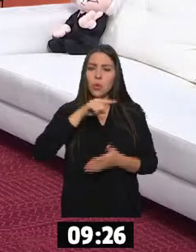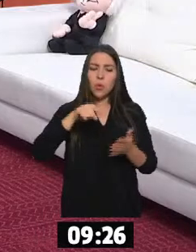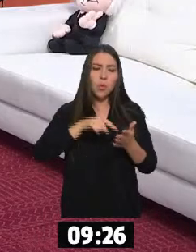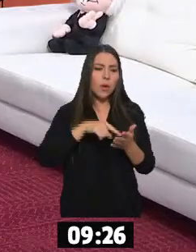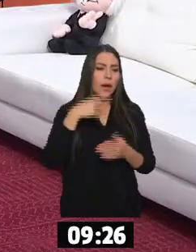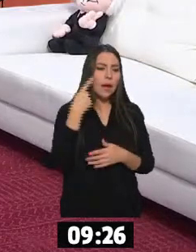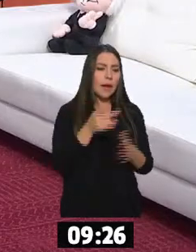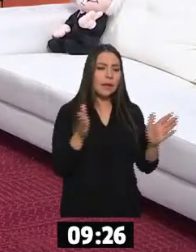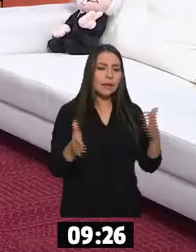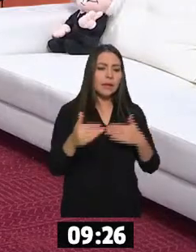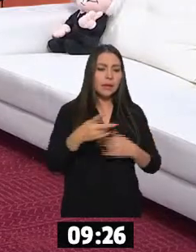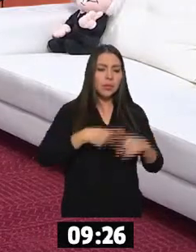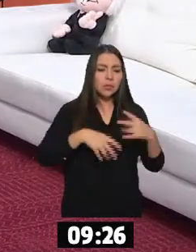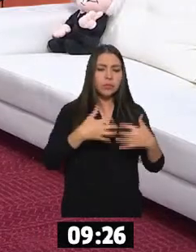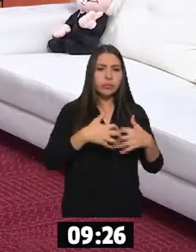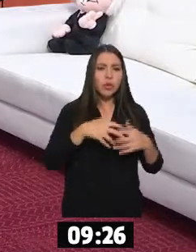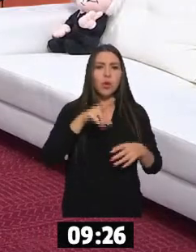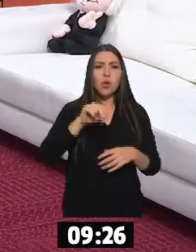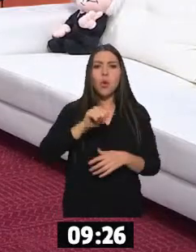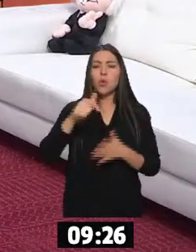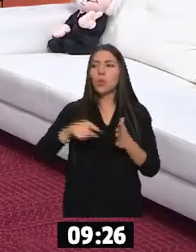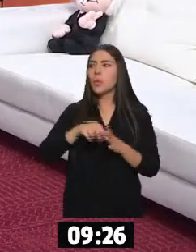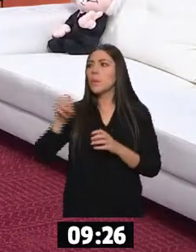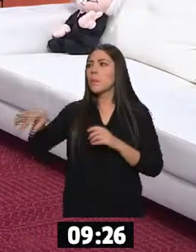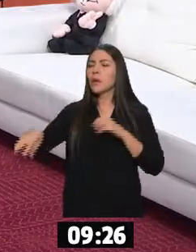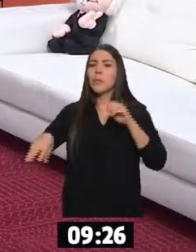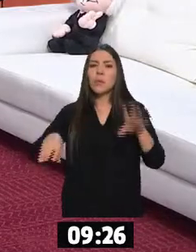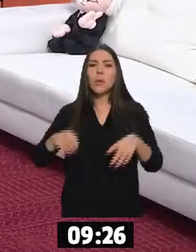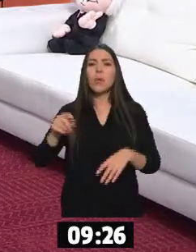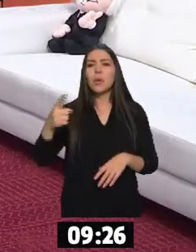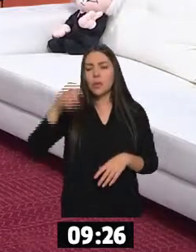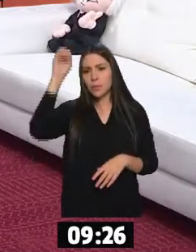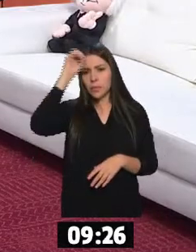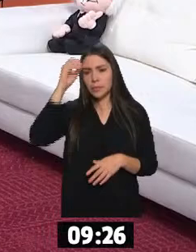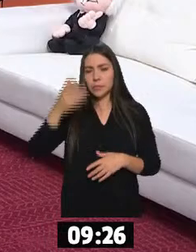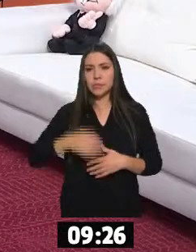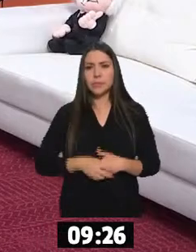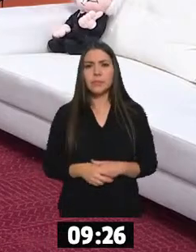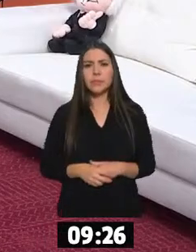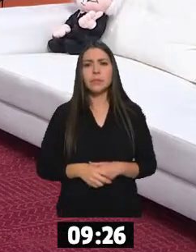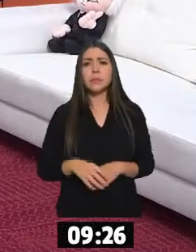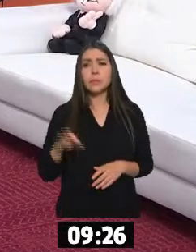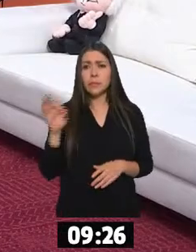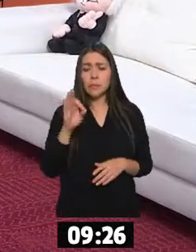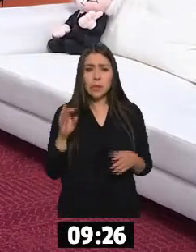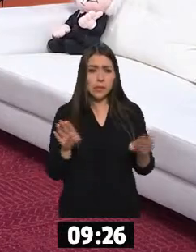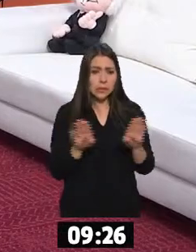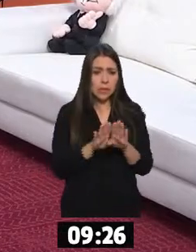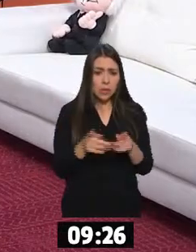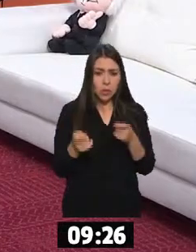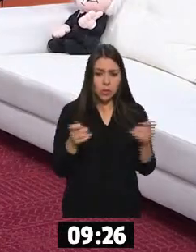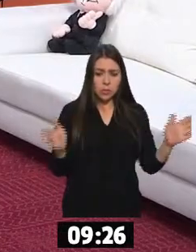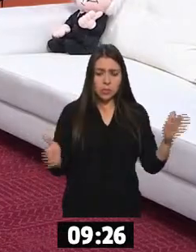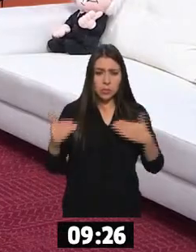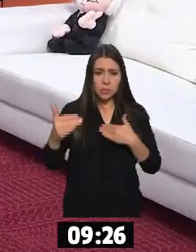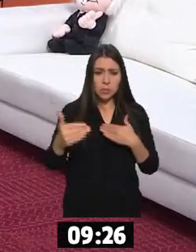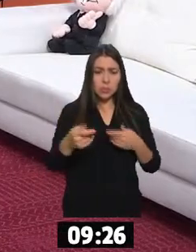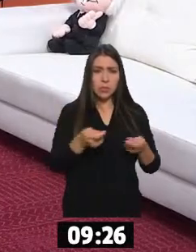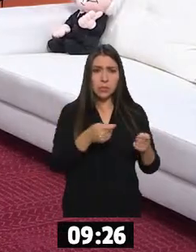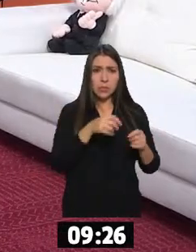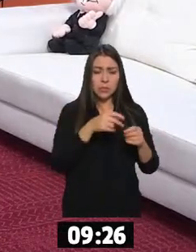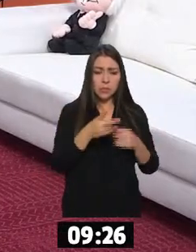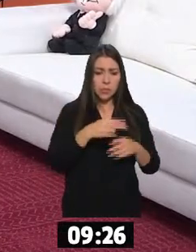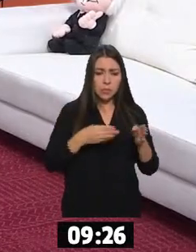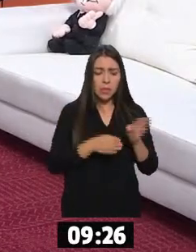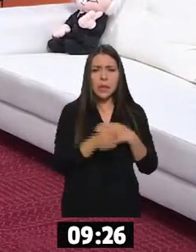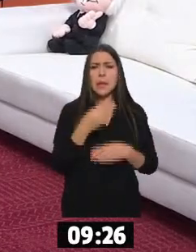Se supone, pero pues no, ya ¿O cómo la ves? No, si se hace un cultivo, digamos, cerrado y controlado, está bien, o sea, se afecta